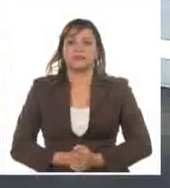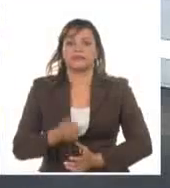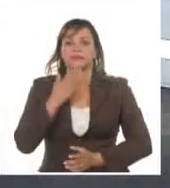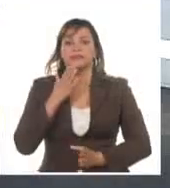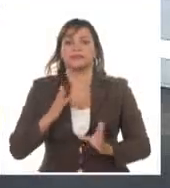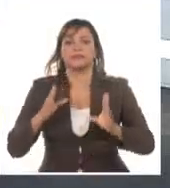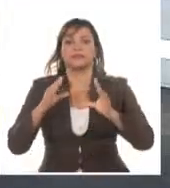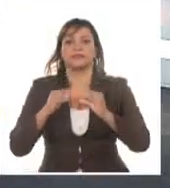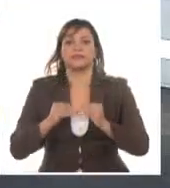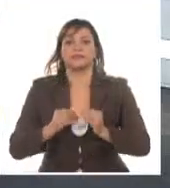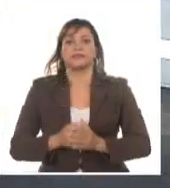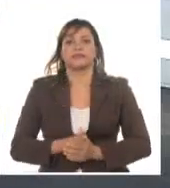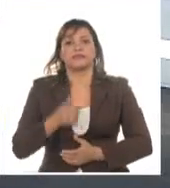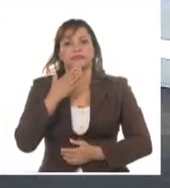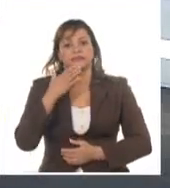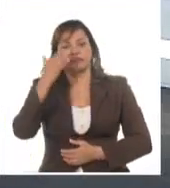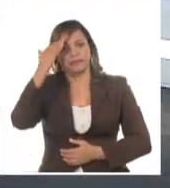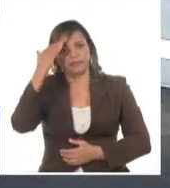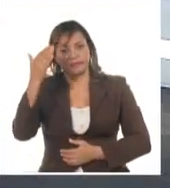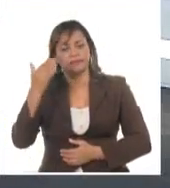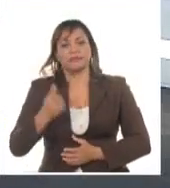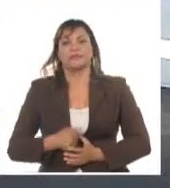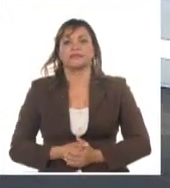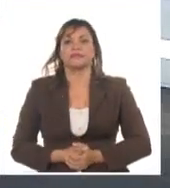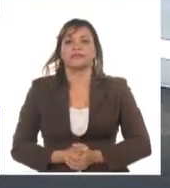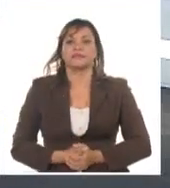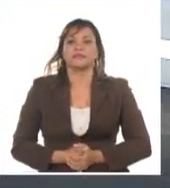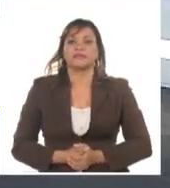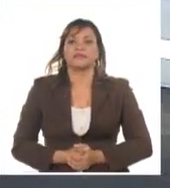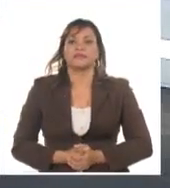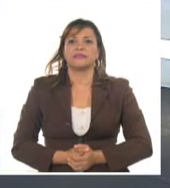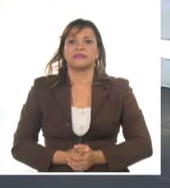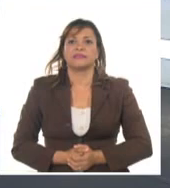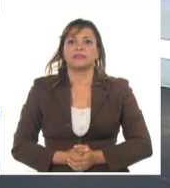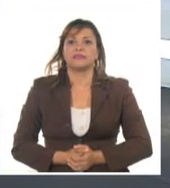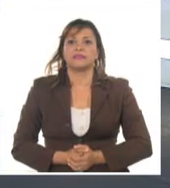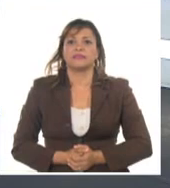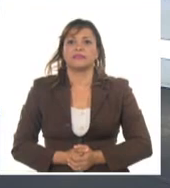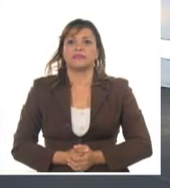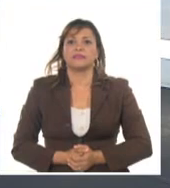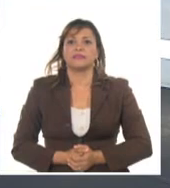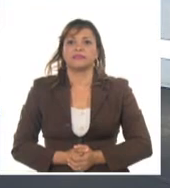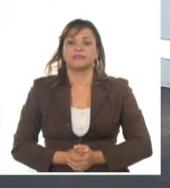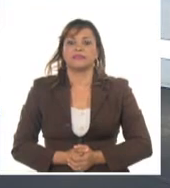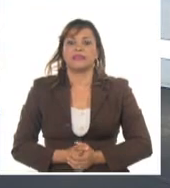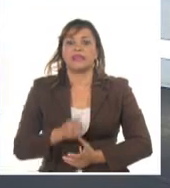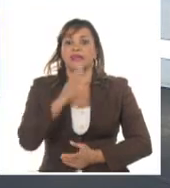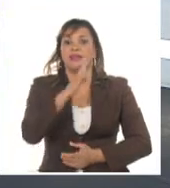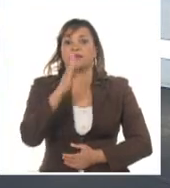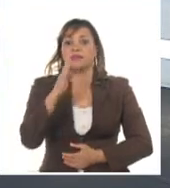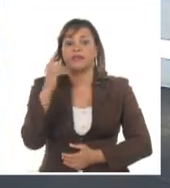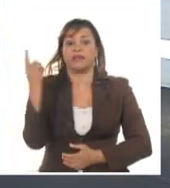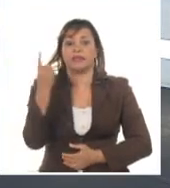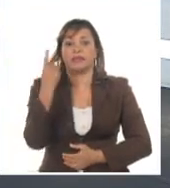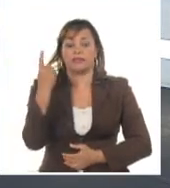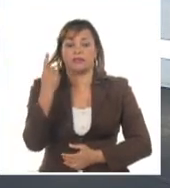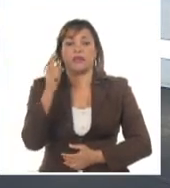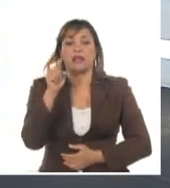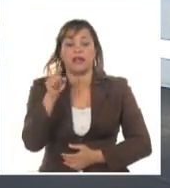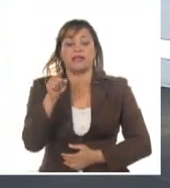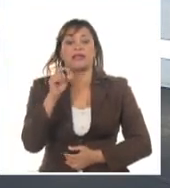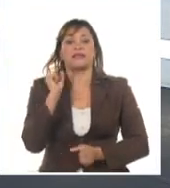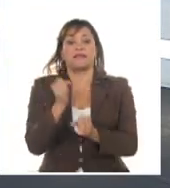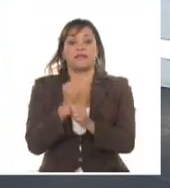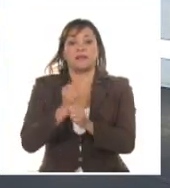Muy buenas noches, qué placer saludarles. Trabajadores de la Biblioteca Nacional de Cuba José Martí expresaron solidaridad